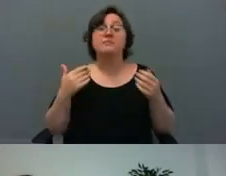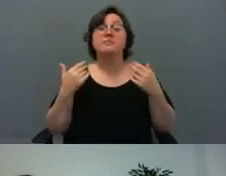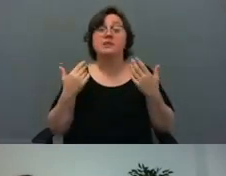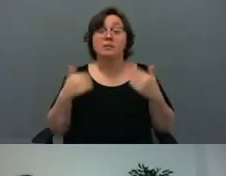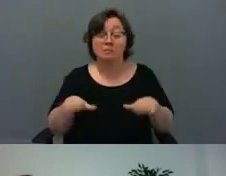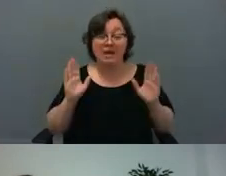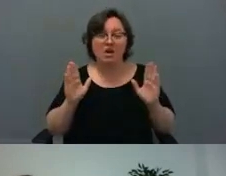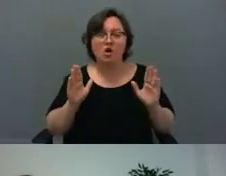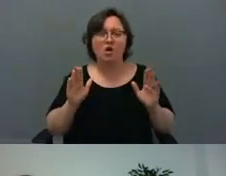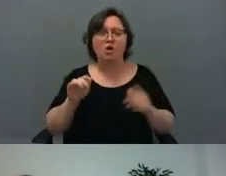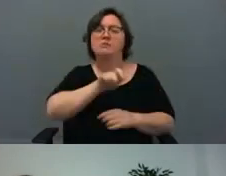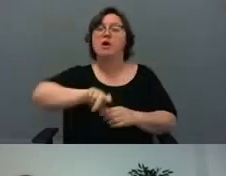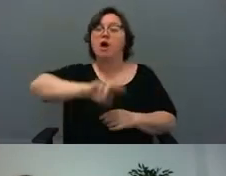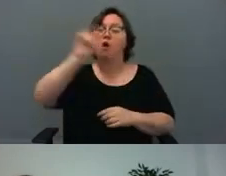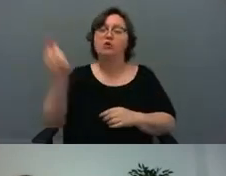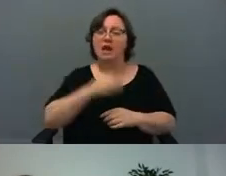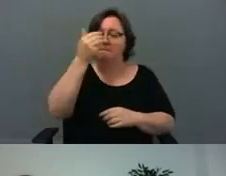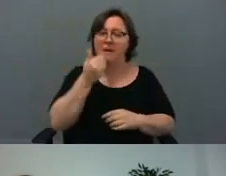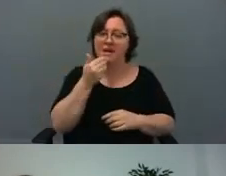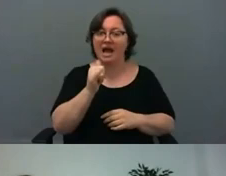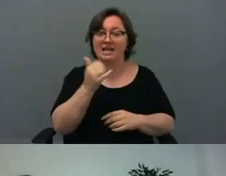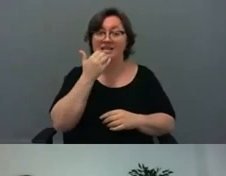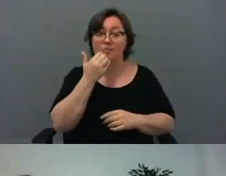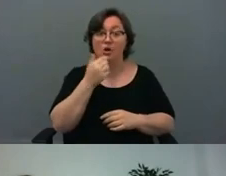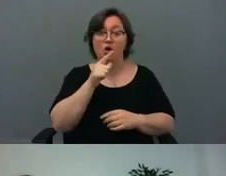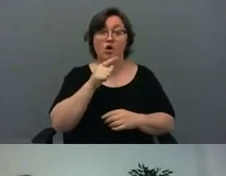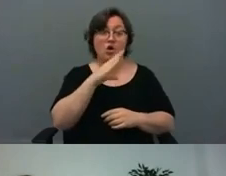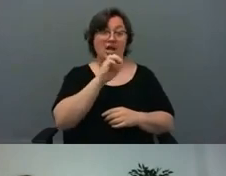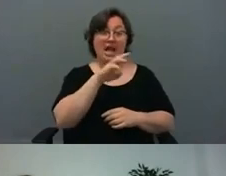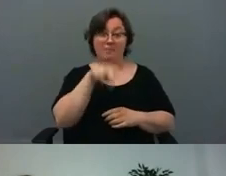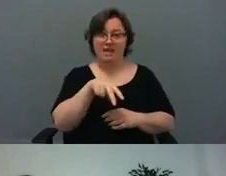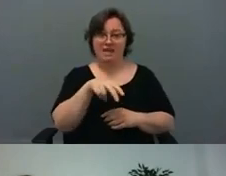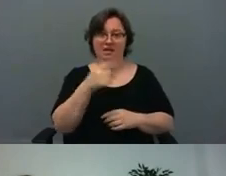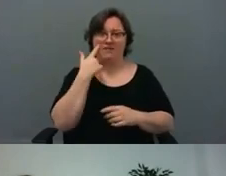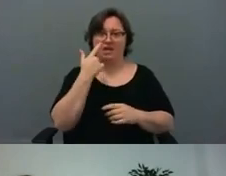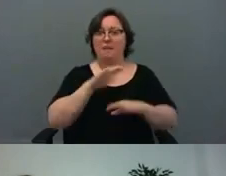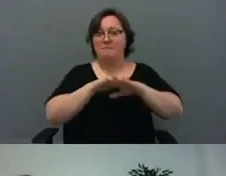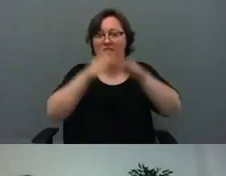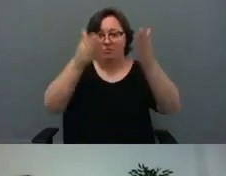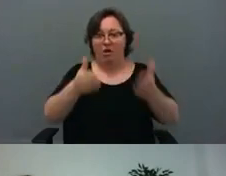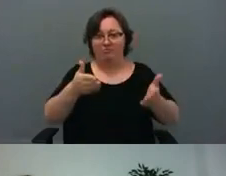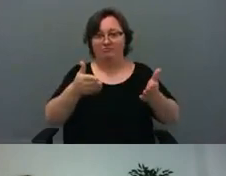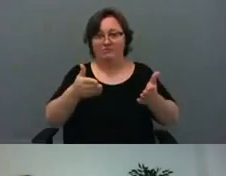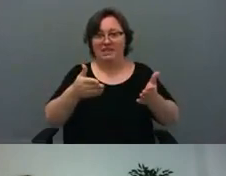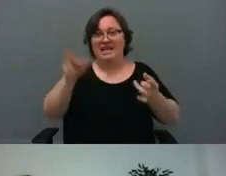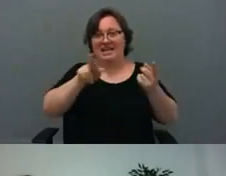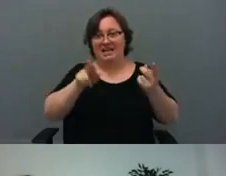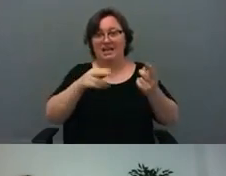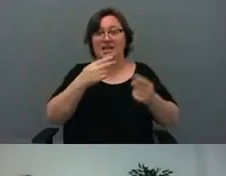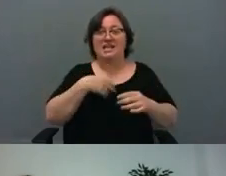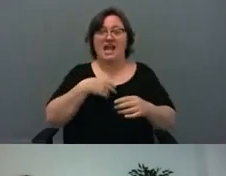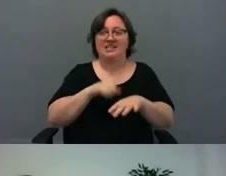Pero hay otras personas con parálisis cerebral, como es el caso de Carmen, que ya siento, y demasiado ha